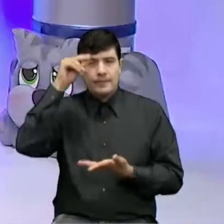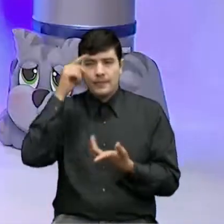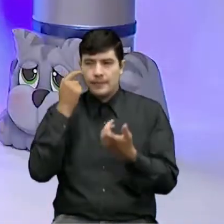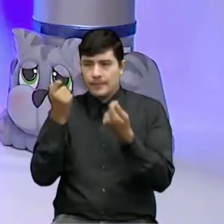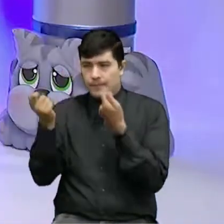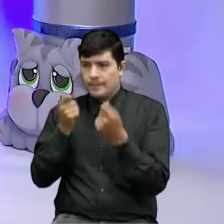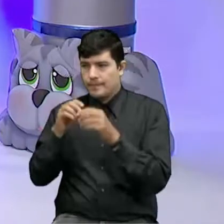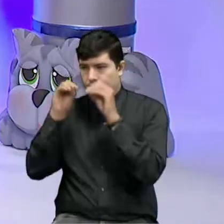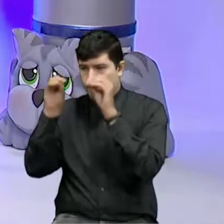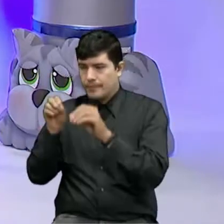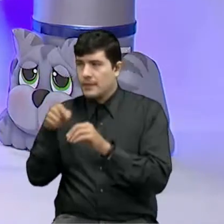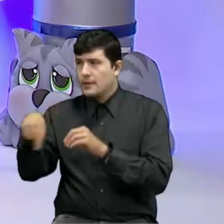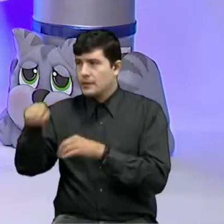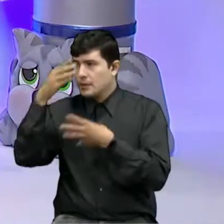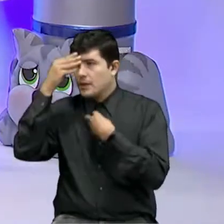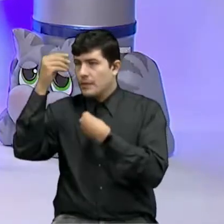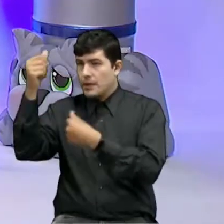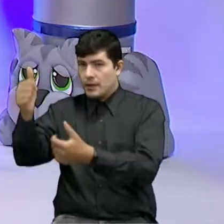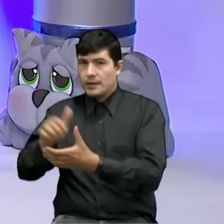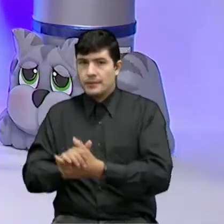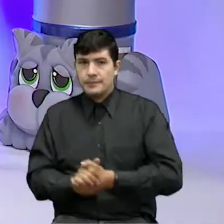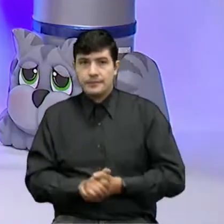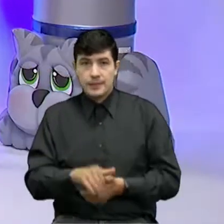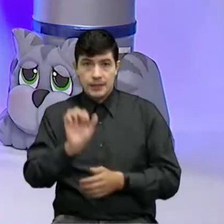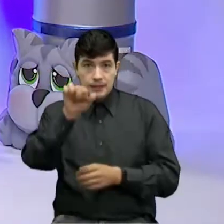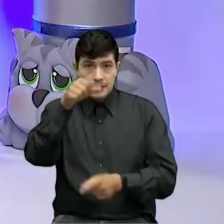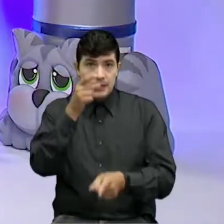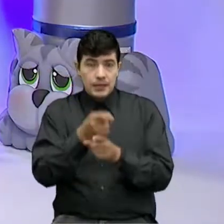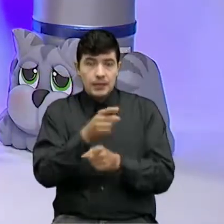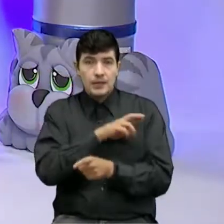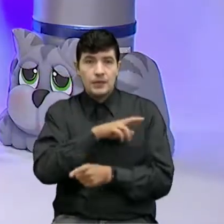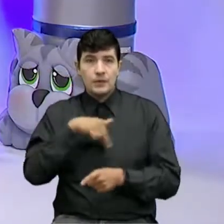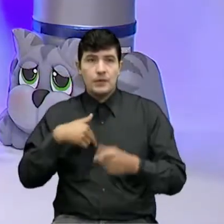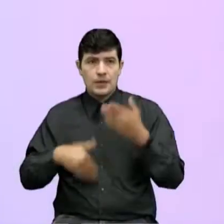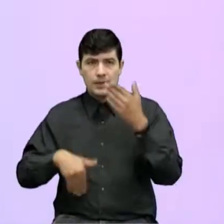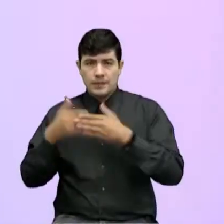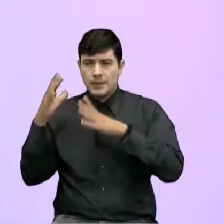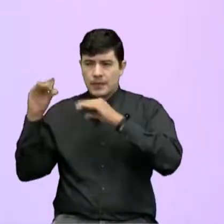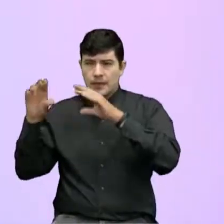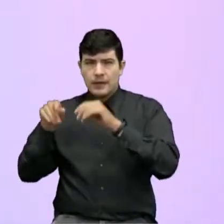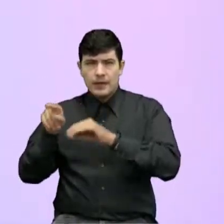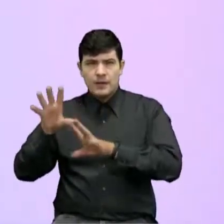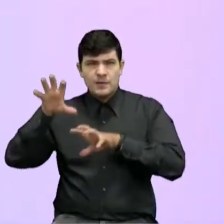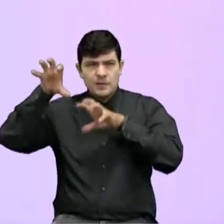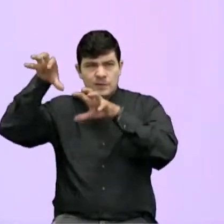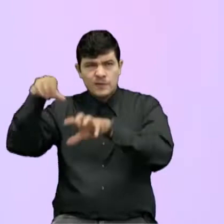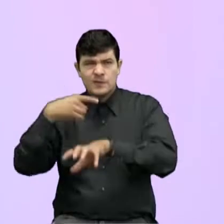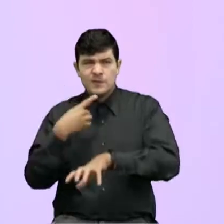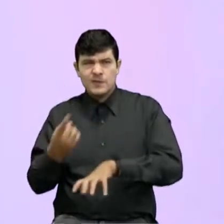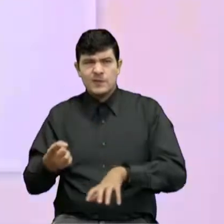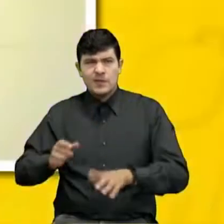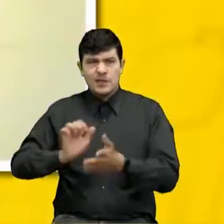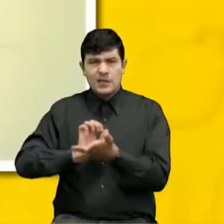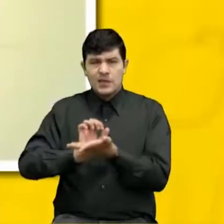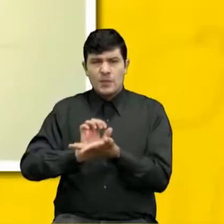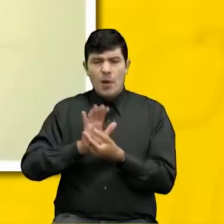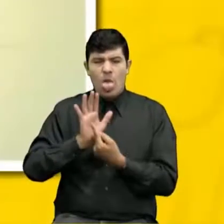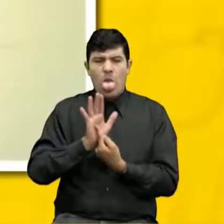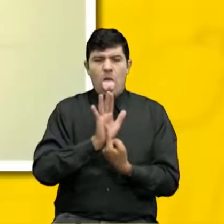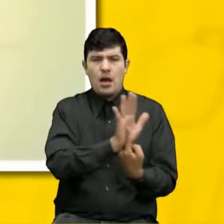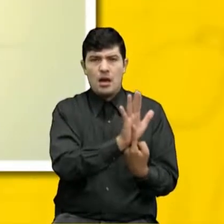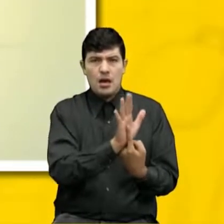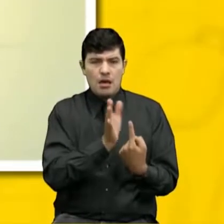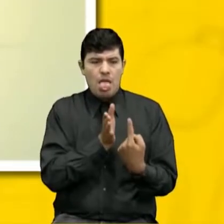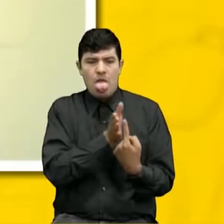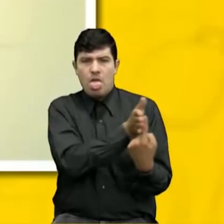moderar esos comportamientos. Correcto, vamos a empezar hablando cuando este monstruo feo que se llama la exclusión. Esto se presenta cuando no